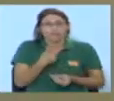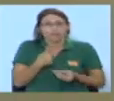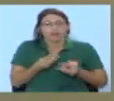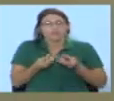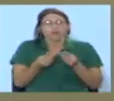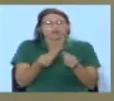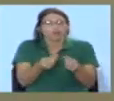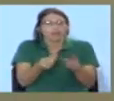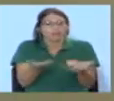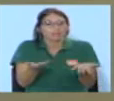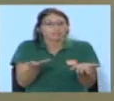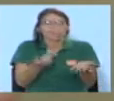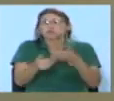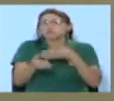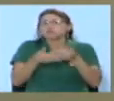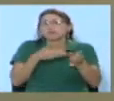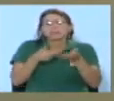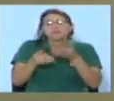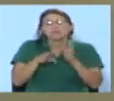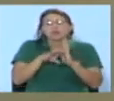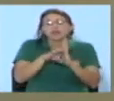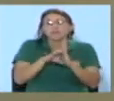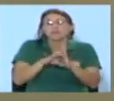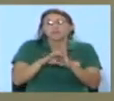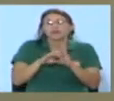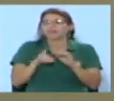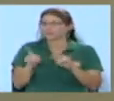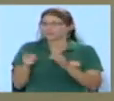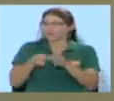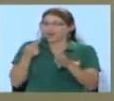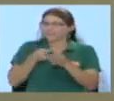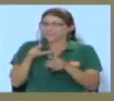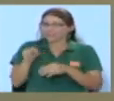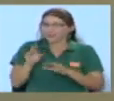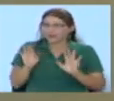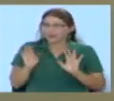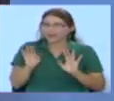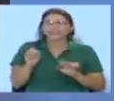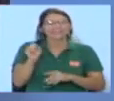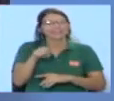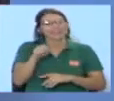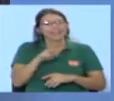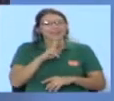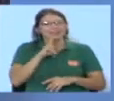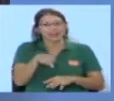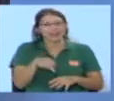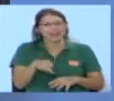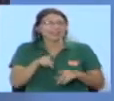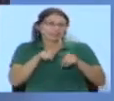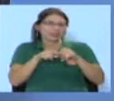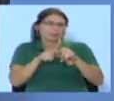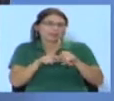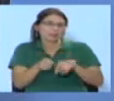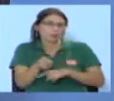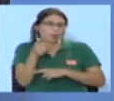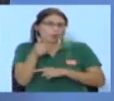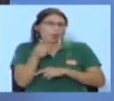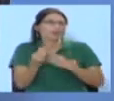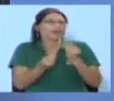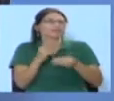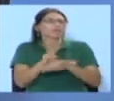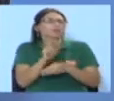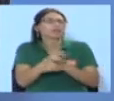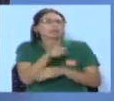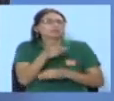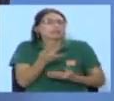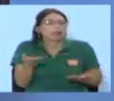Eso independientemente de que sus vecinos... Bueno, a veces no. sí, en realidad... Eso depende un poco de qué estés usando. Por ejemplo,